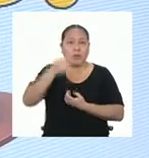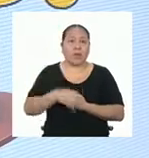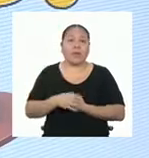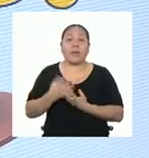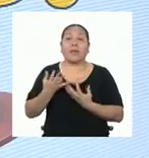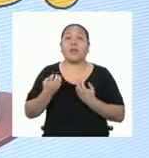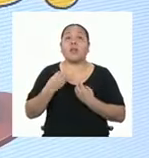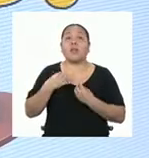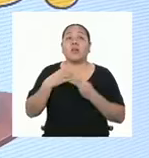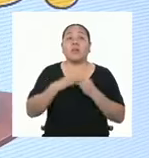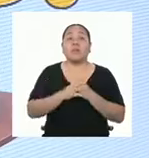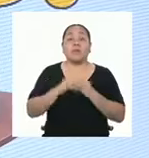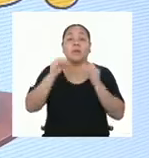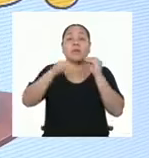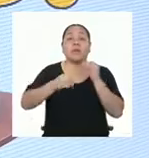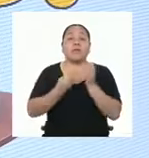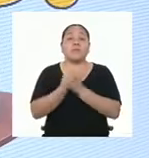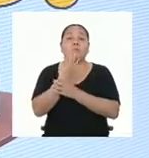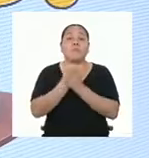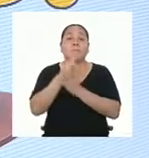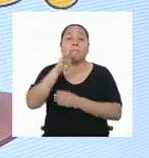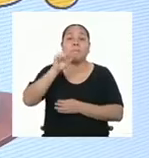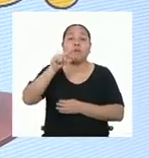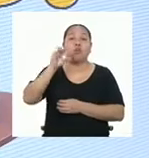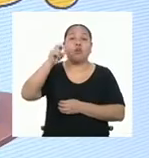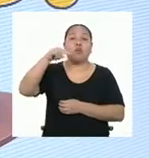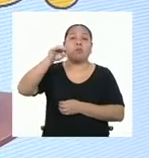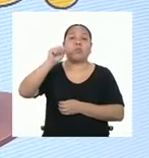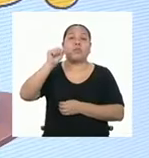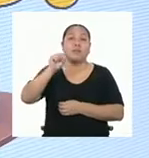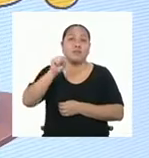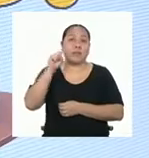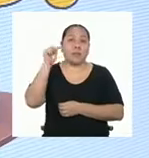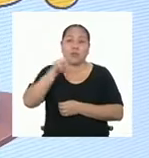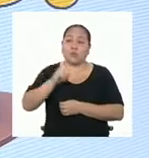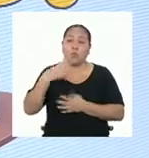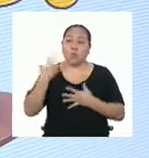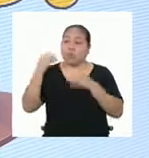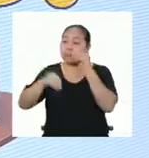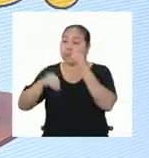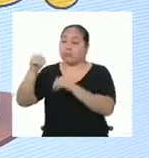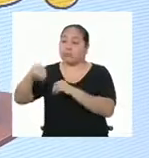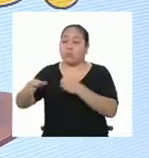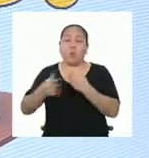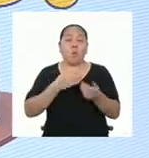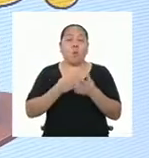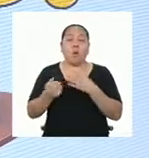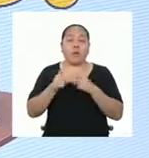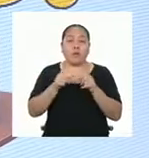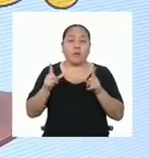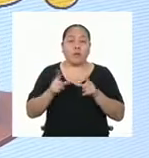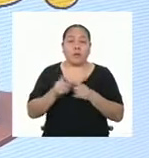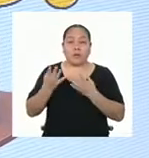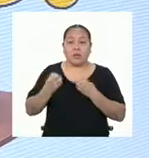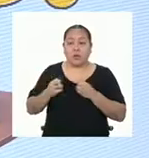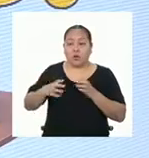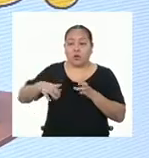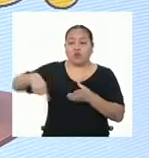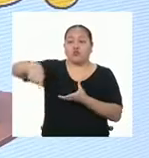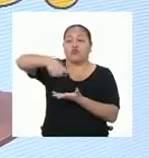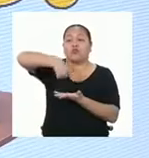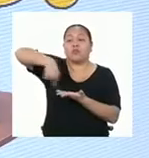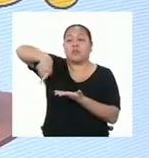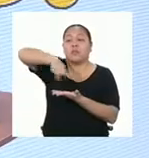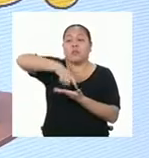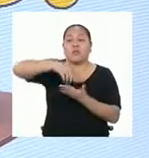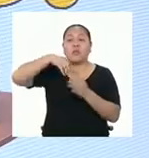unas begonias Pero estas plantas no pueden estar puestas en cualquier lugar Quiero que formen un círculo dentro